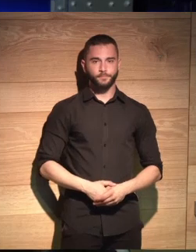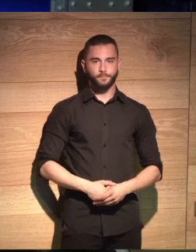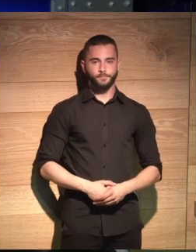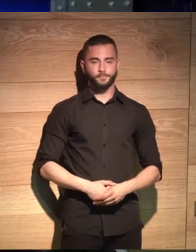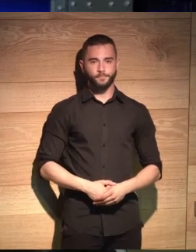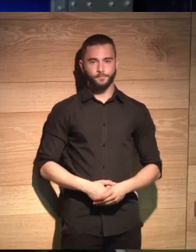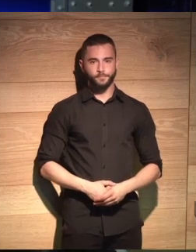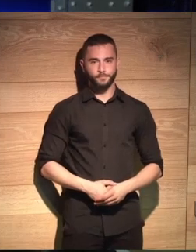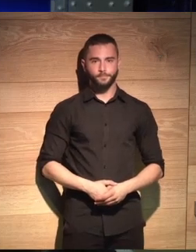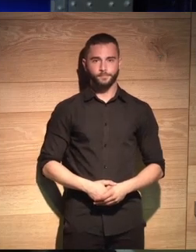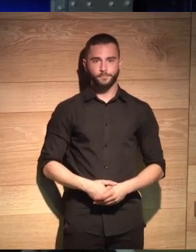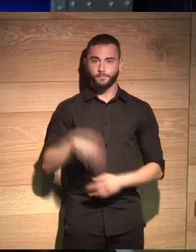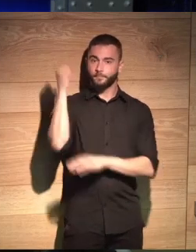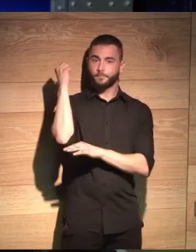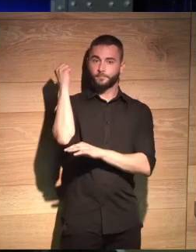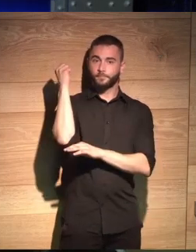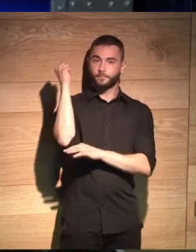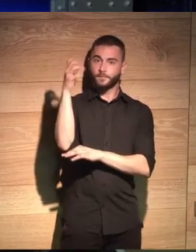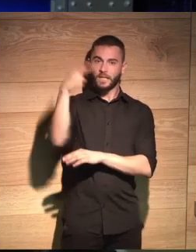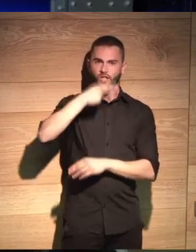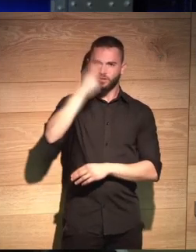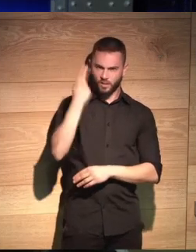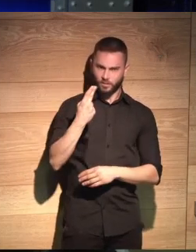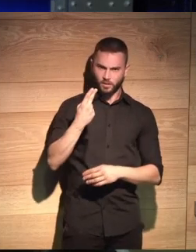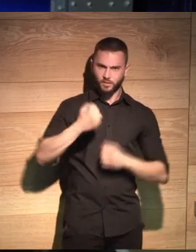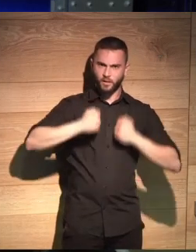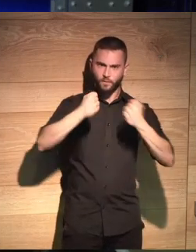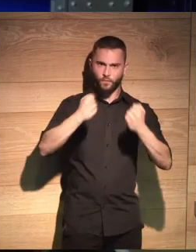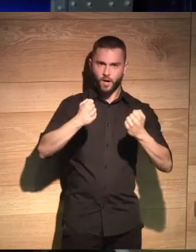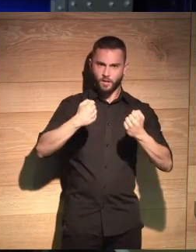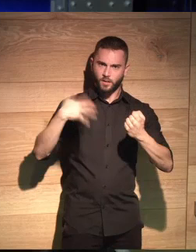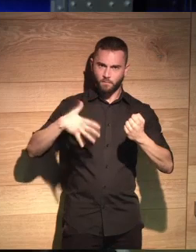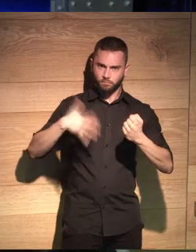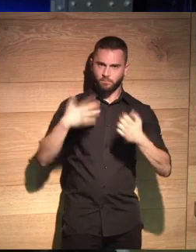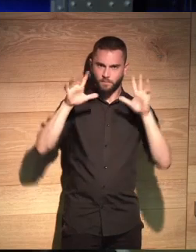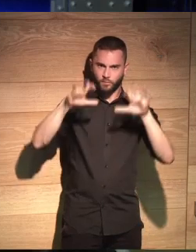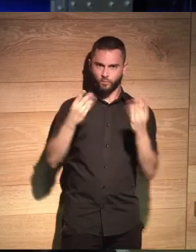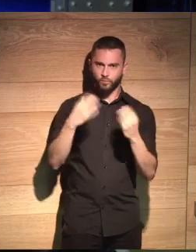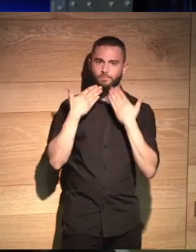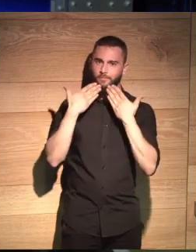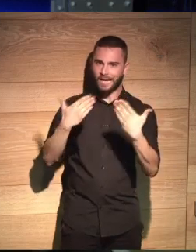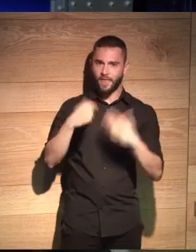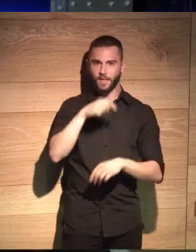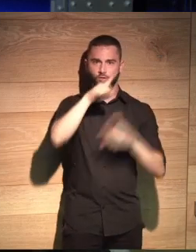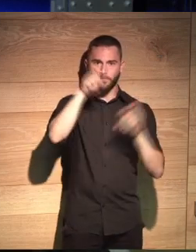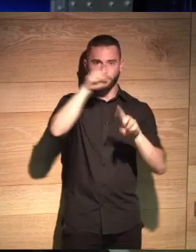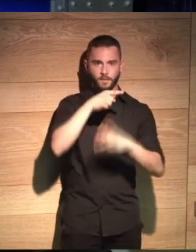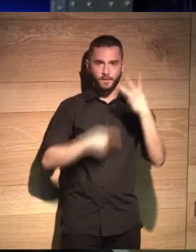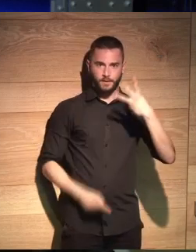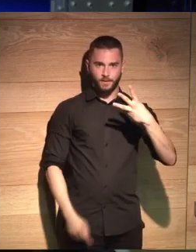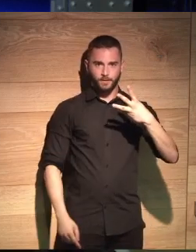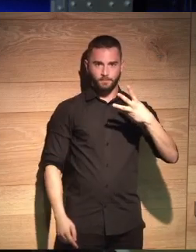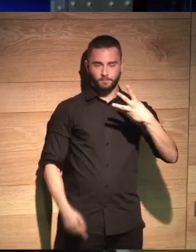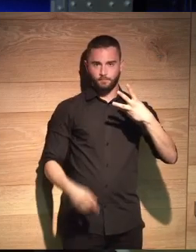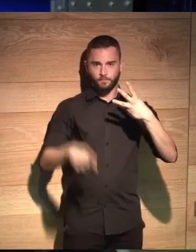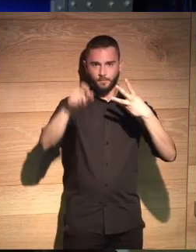Muchas gracias por esta charla que ha sido muy interesante y muy fructífera. Tengo 3 preguntas que voy a lanzar a Valeria Luiselli y